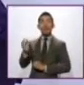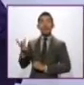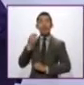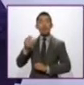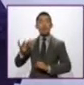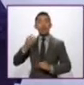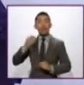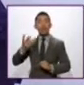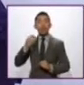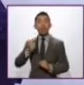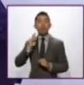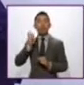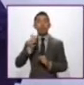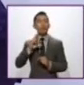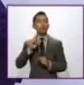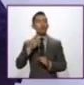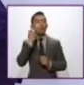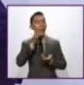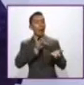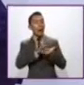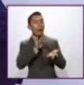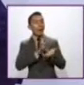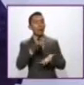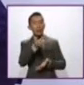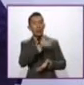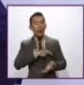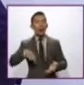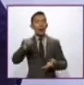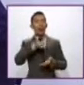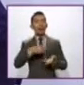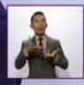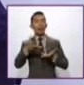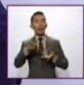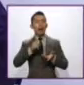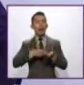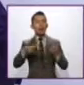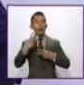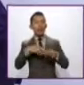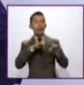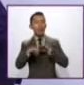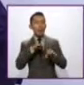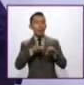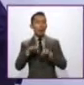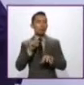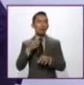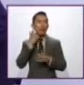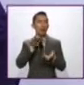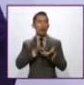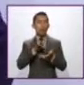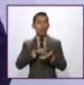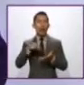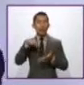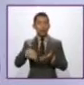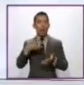permanente a apoyar al sector productivo que es el que genera empleos en México?